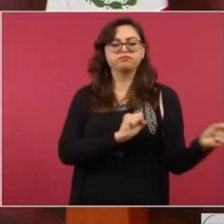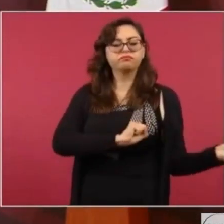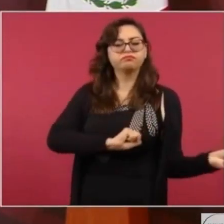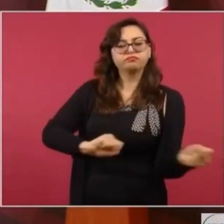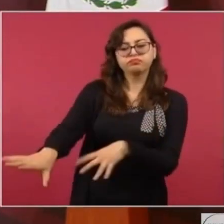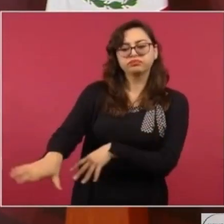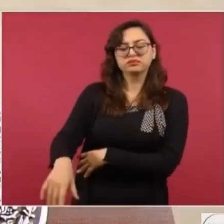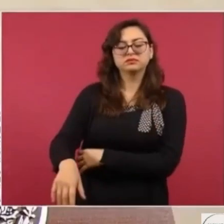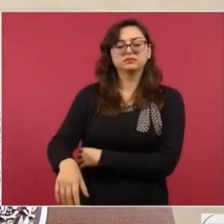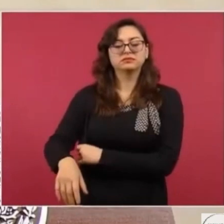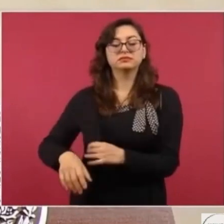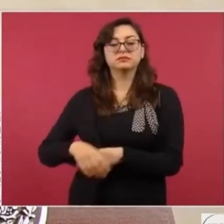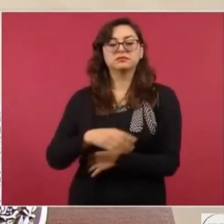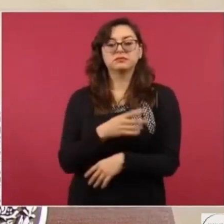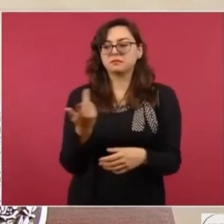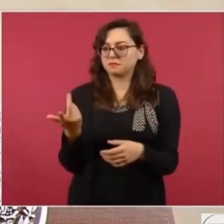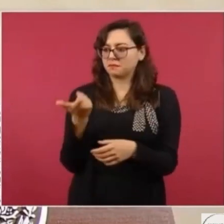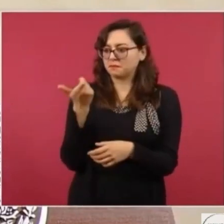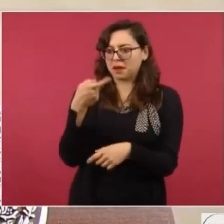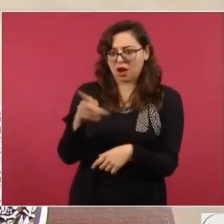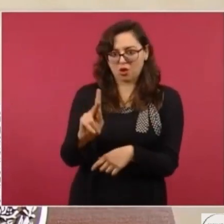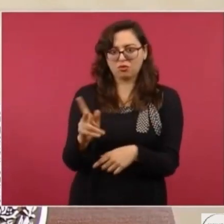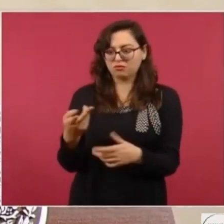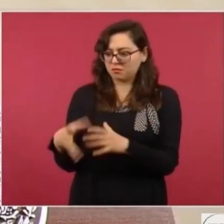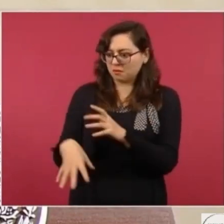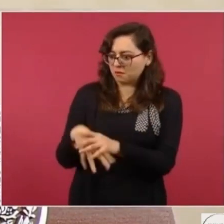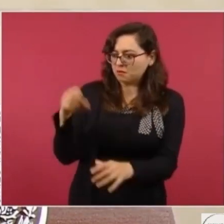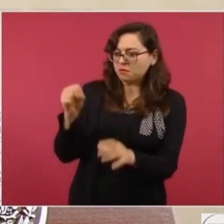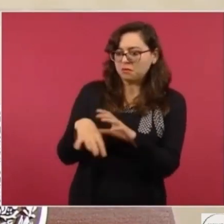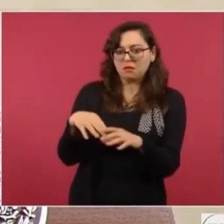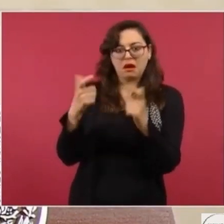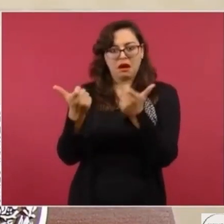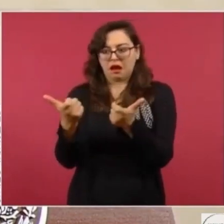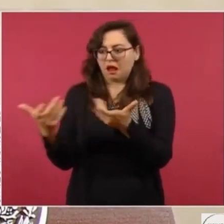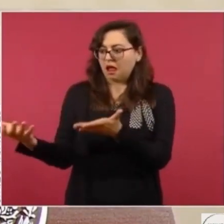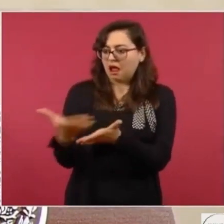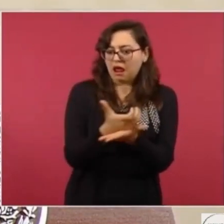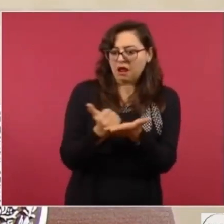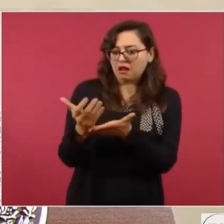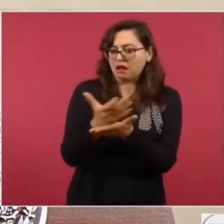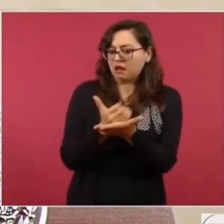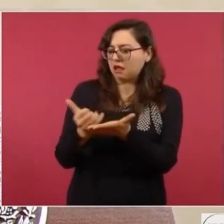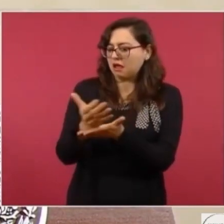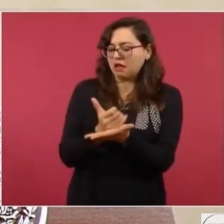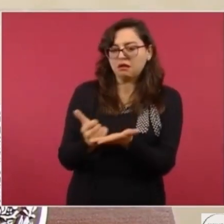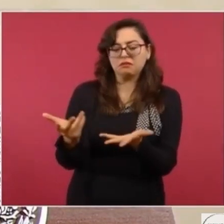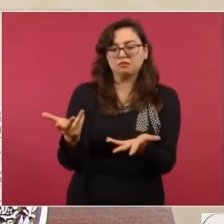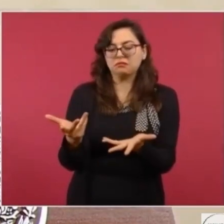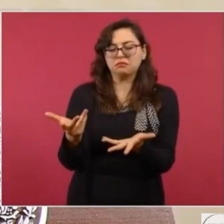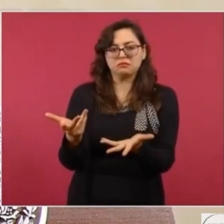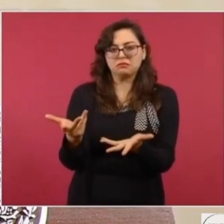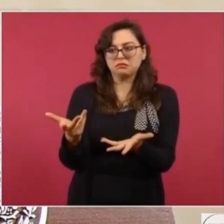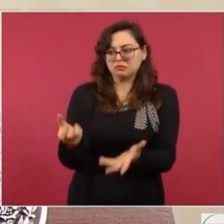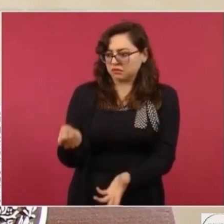que toda la ganancia del petróleo iba al presupuesto nacional?